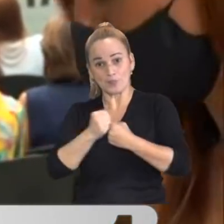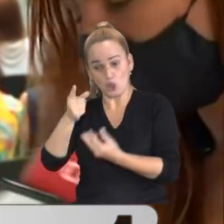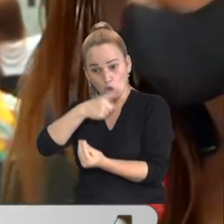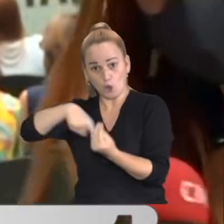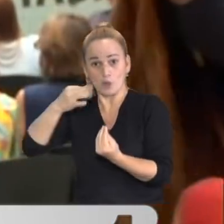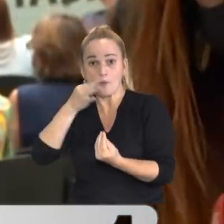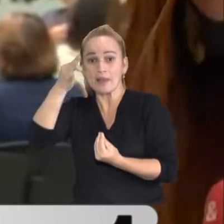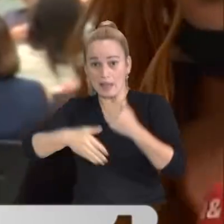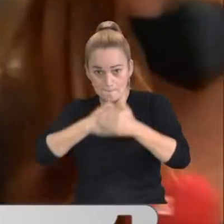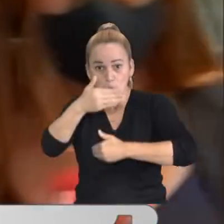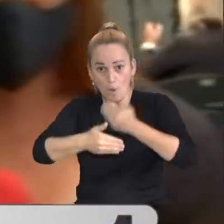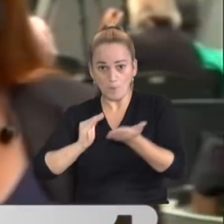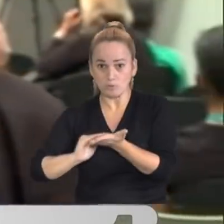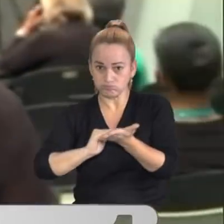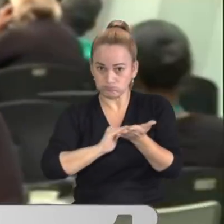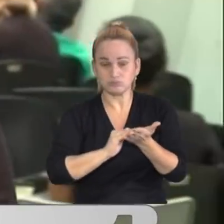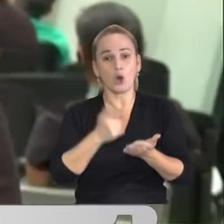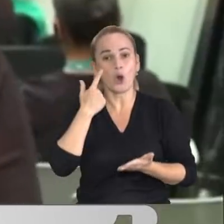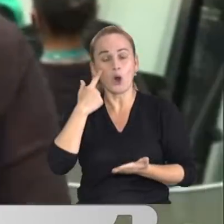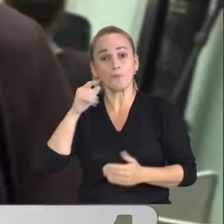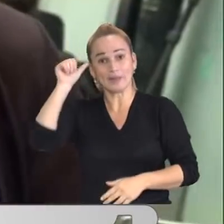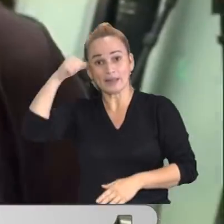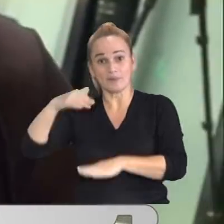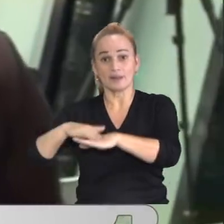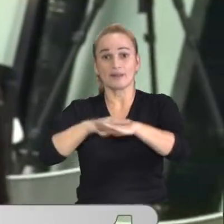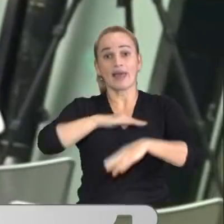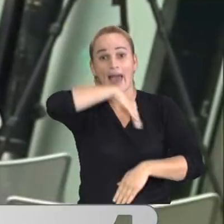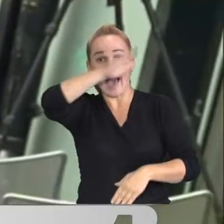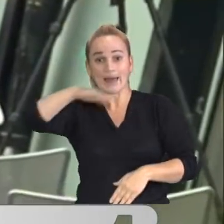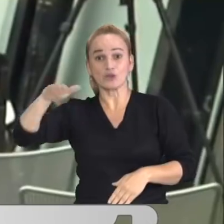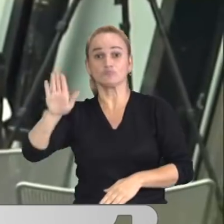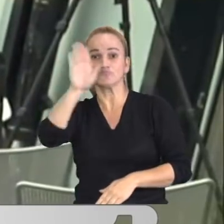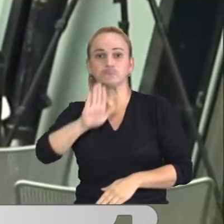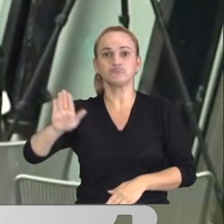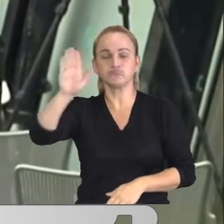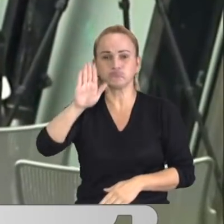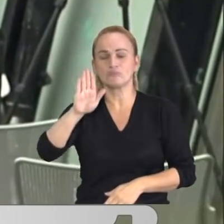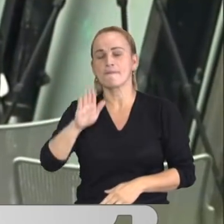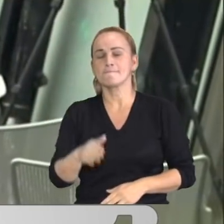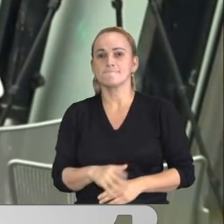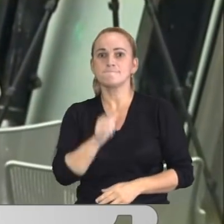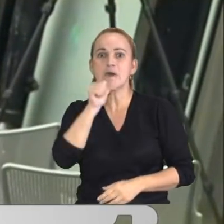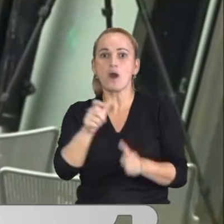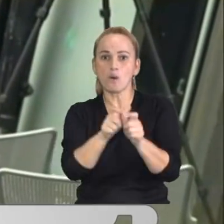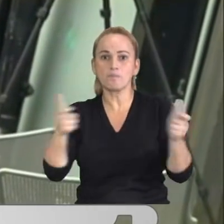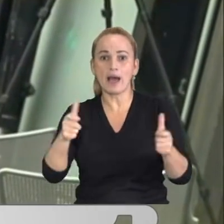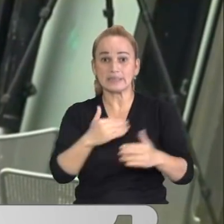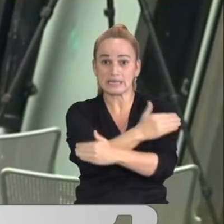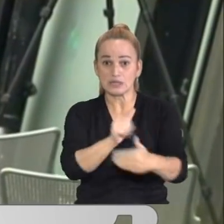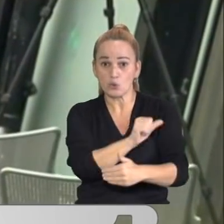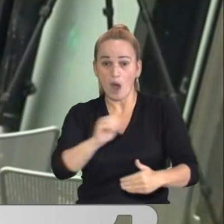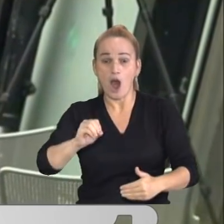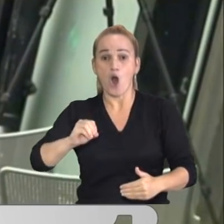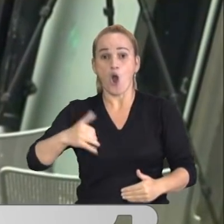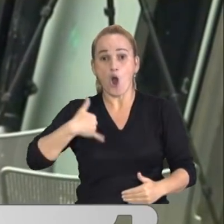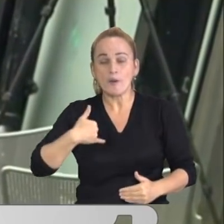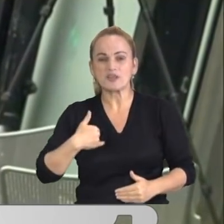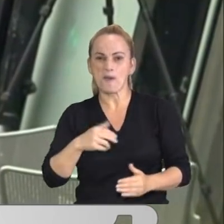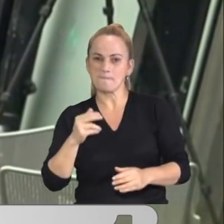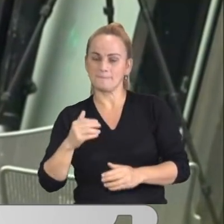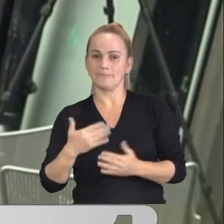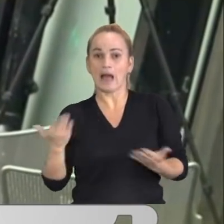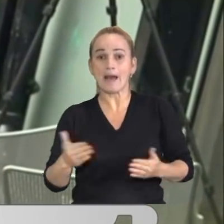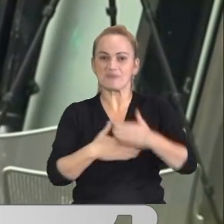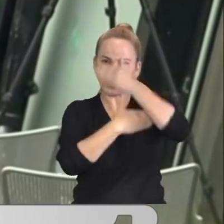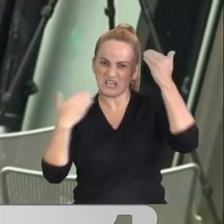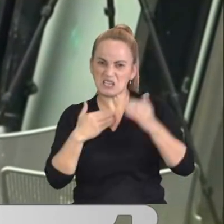paso. Muy bien, muchas gracias. Hay que recordar entonces que Antioquia es el departamento con mayor número de víctimas de niños y jóvenes reclutados con la